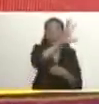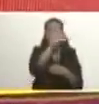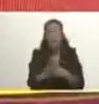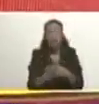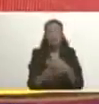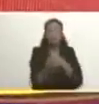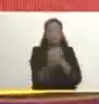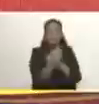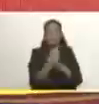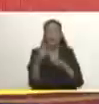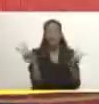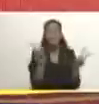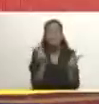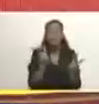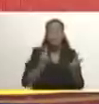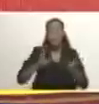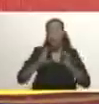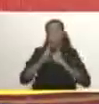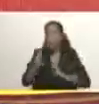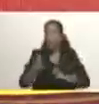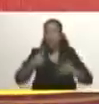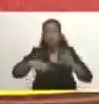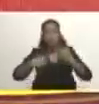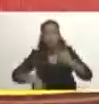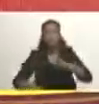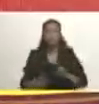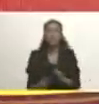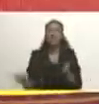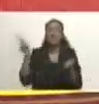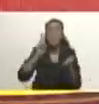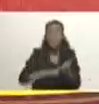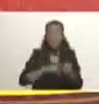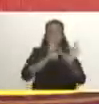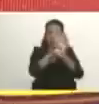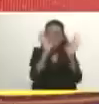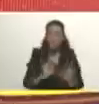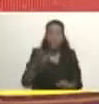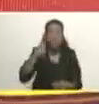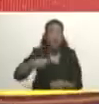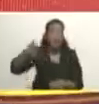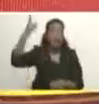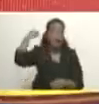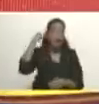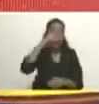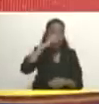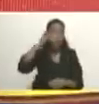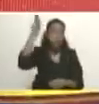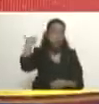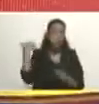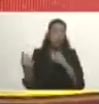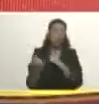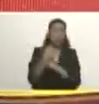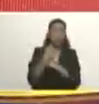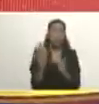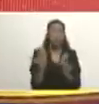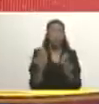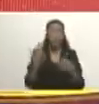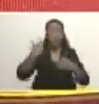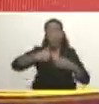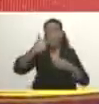de manera directa al Tesoro de la Nación, repitiendo el patrón delictivo aplicado contra Sigo y